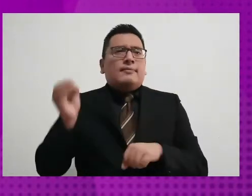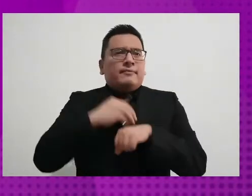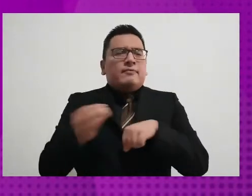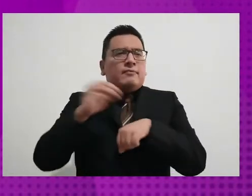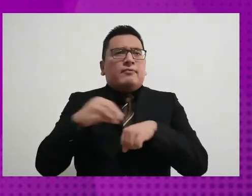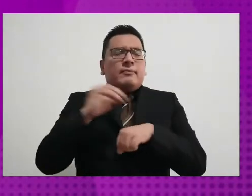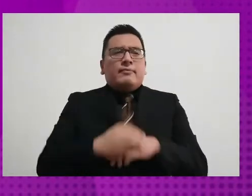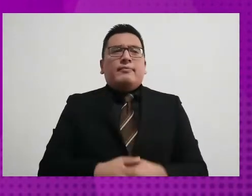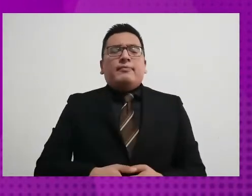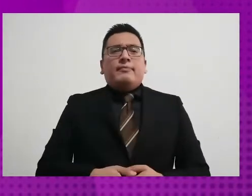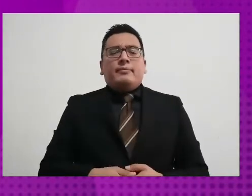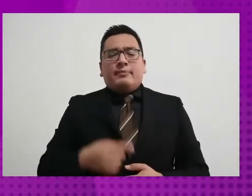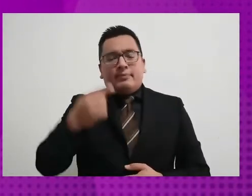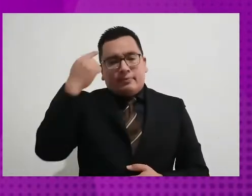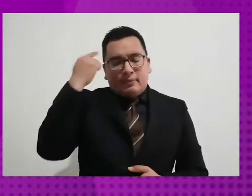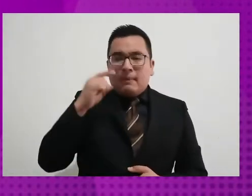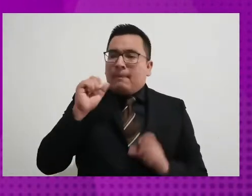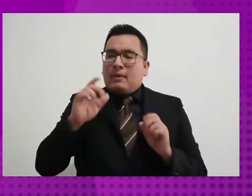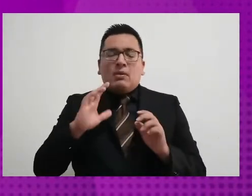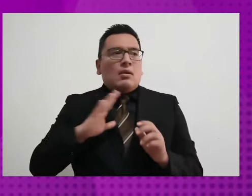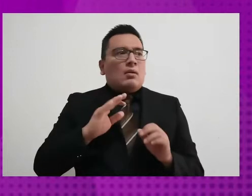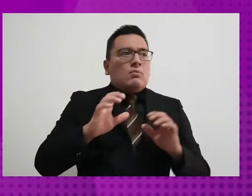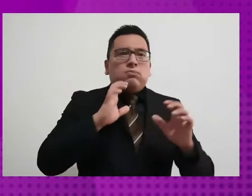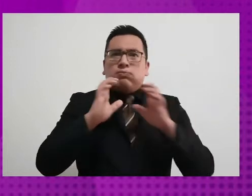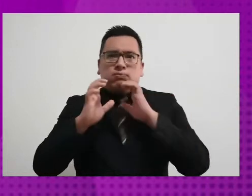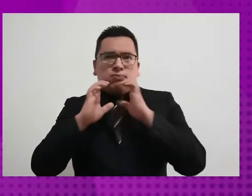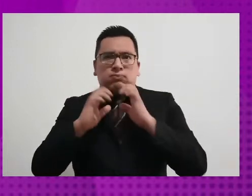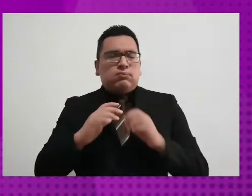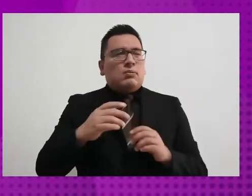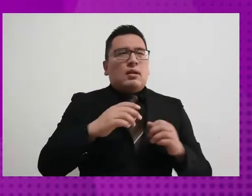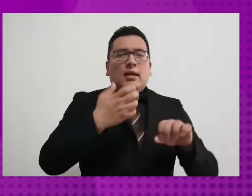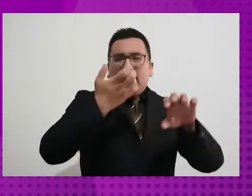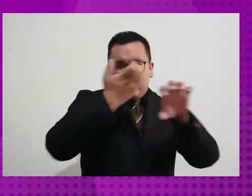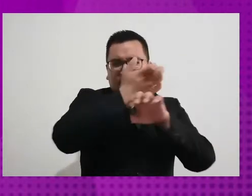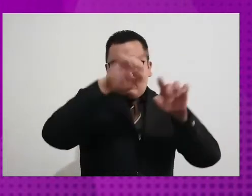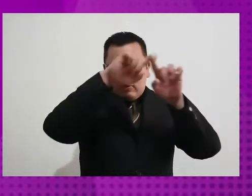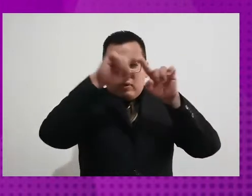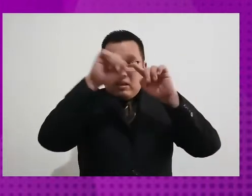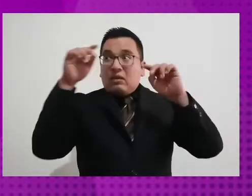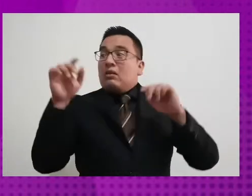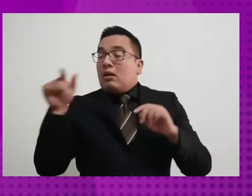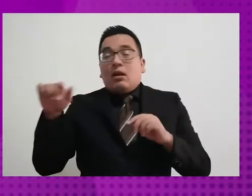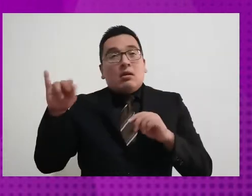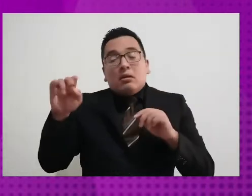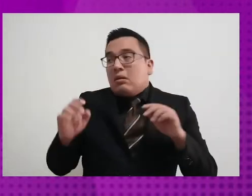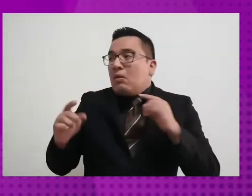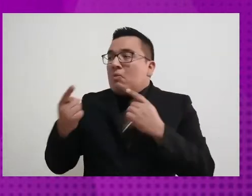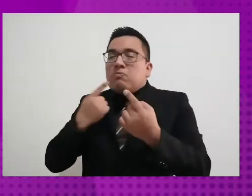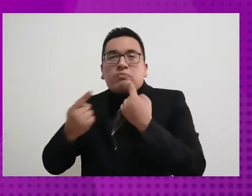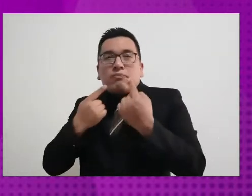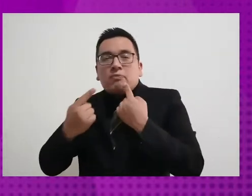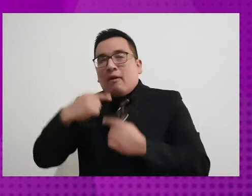serie de lineamientos que también faciliten la coordinación a nivel de las entidades federativas con el Instituto Nacional Electoral.